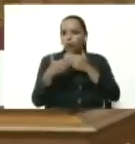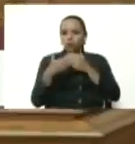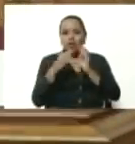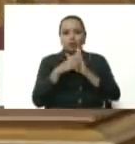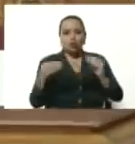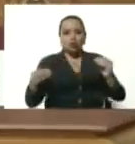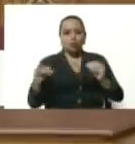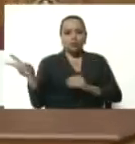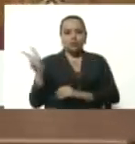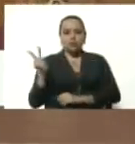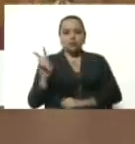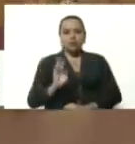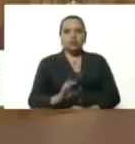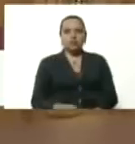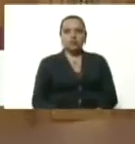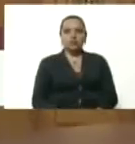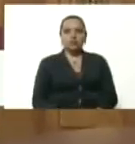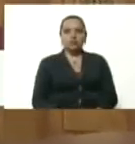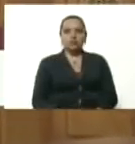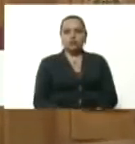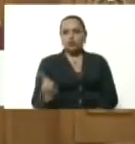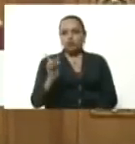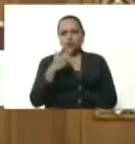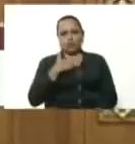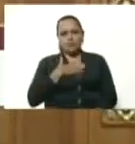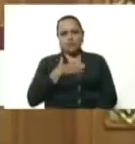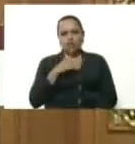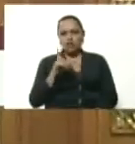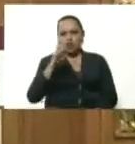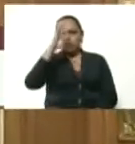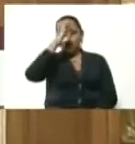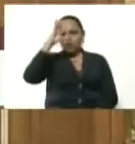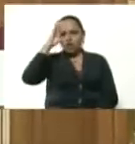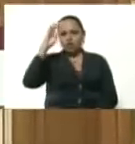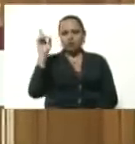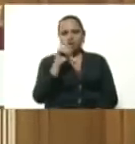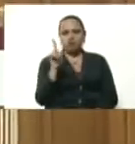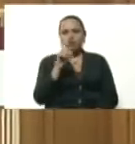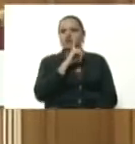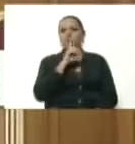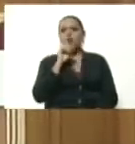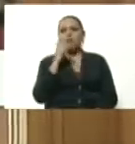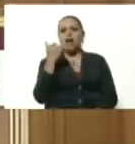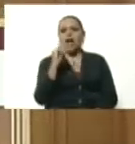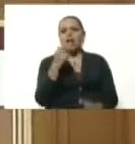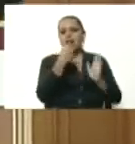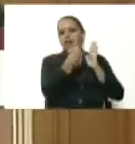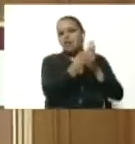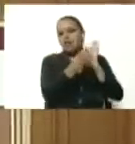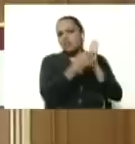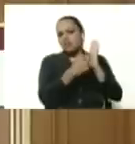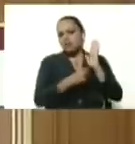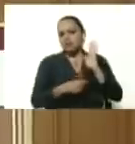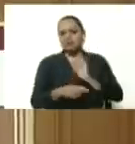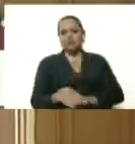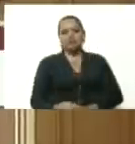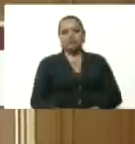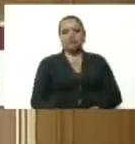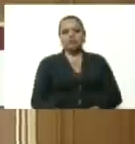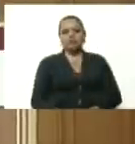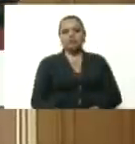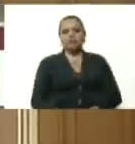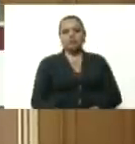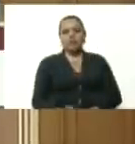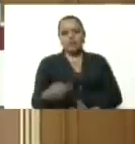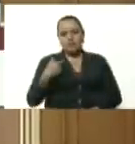y contra todas. No es contra mí, no es contra Diosdado, no es contra los nombres que aparecen allí, no es contra Darío. A mí